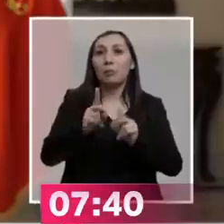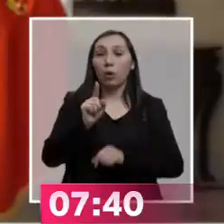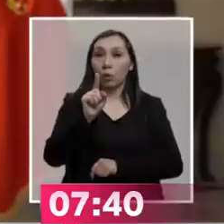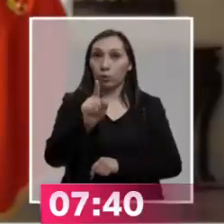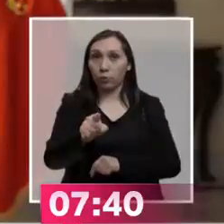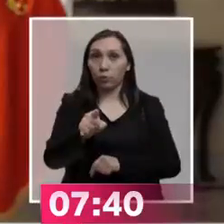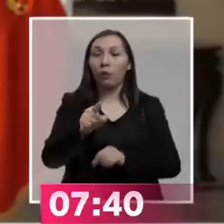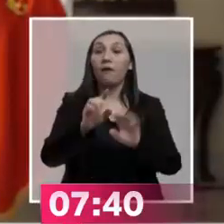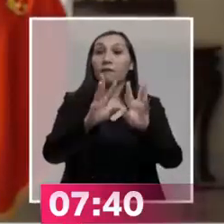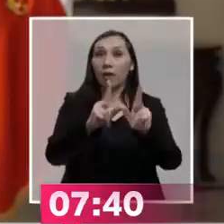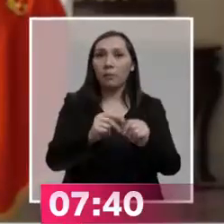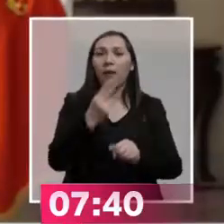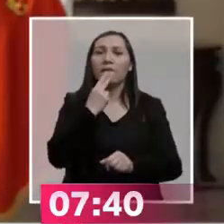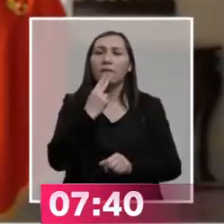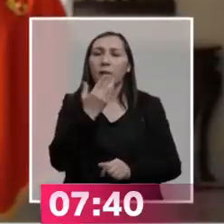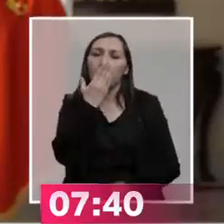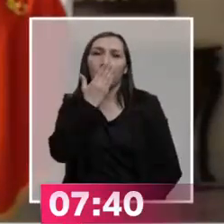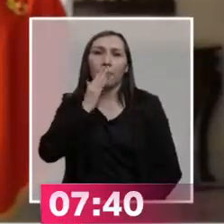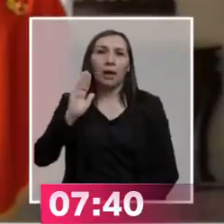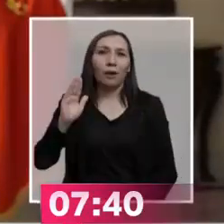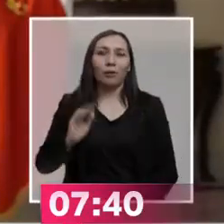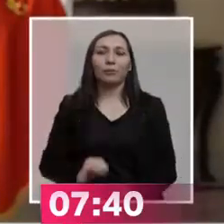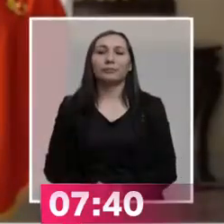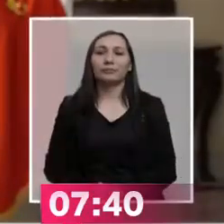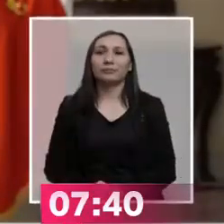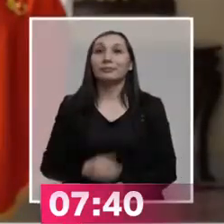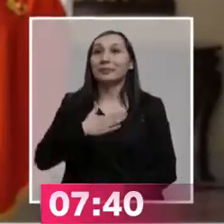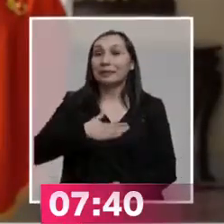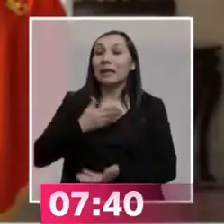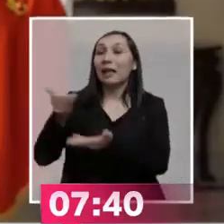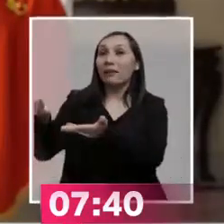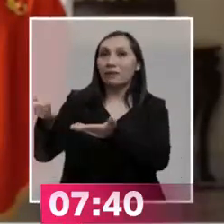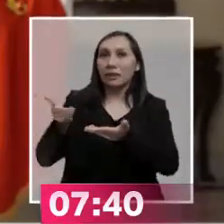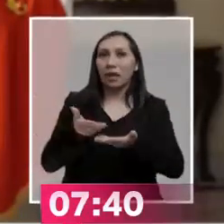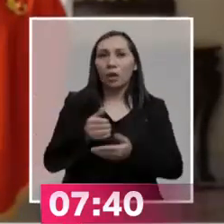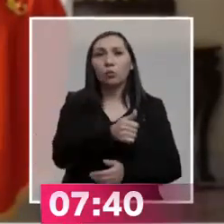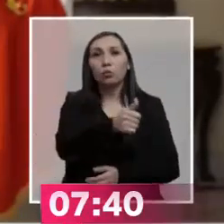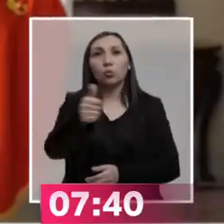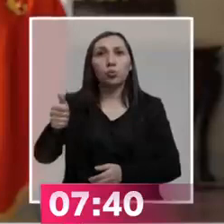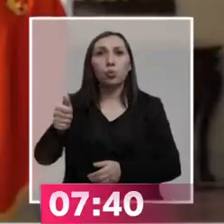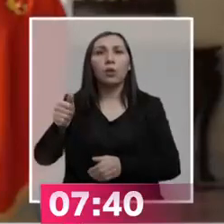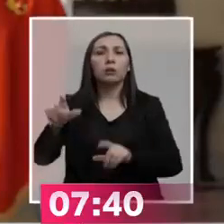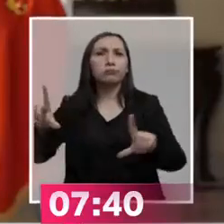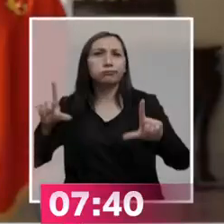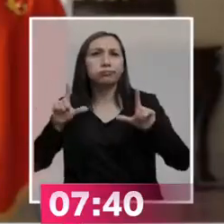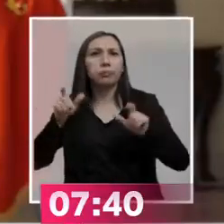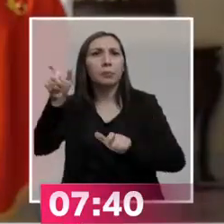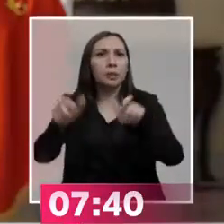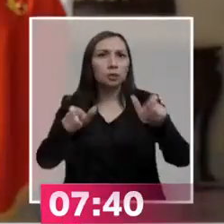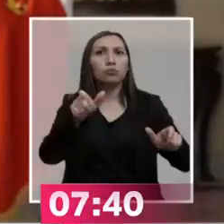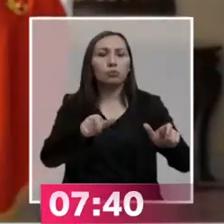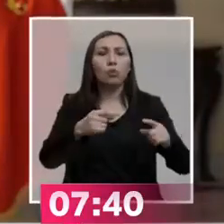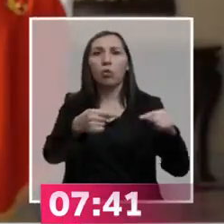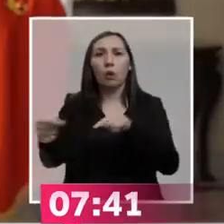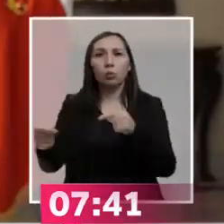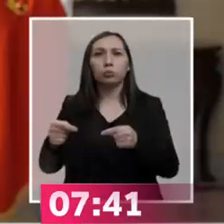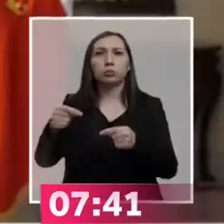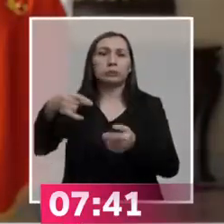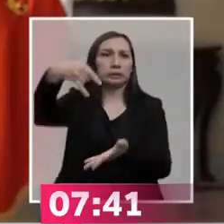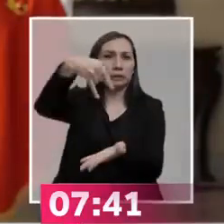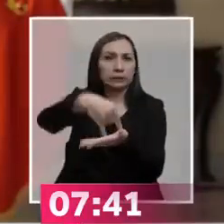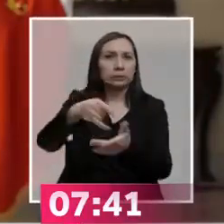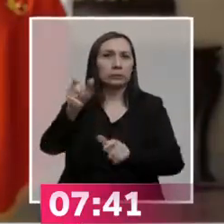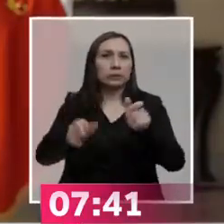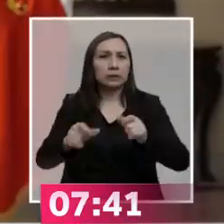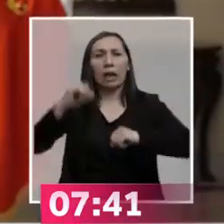por la urgencia de una reforma de este tipo, pero segundo también porque si no pasa esto de que después viene otro gobierno, considera que no